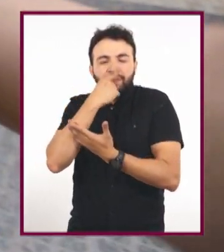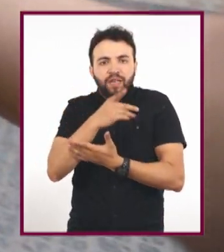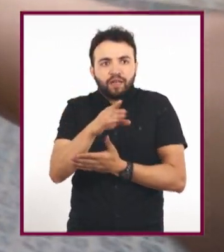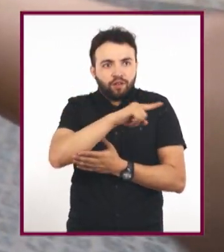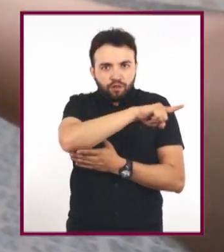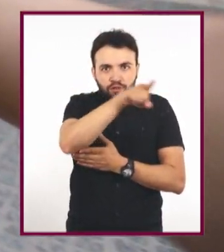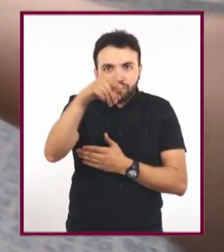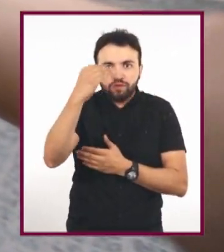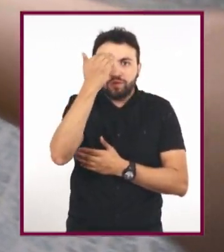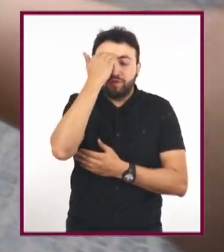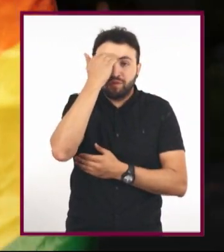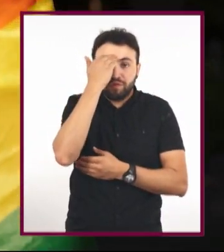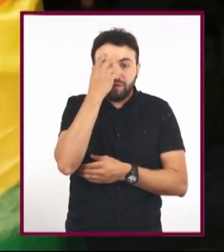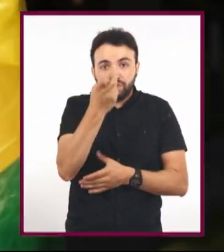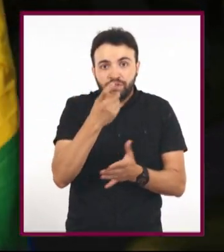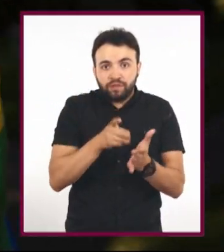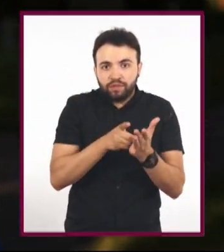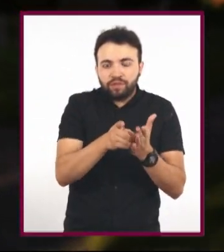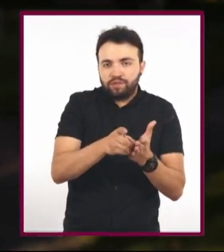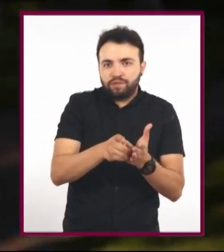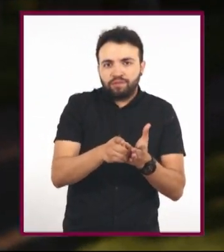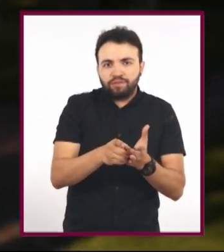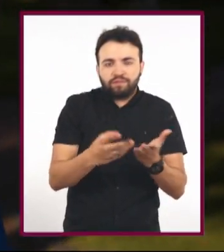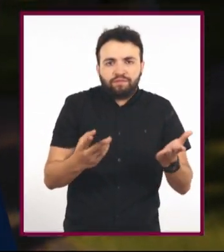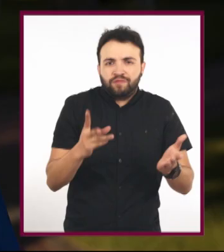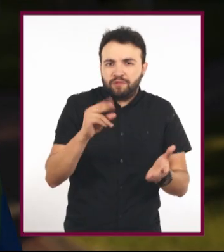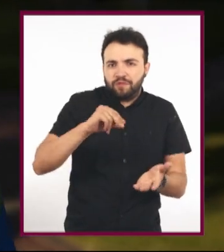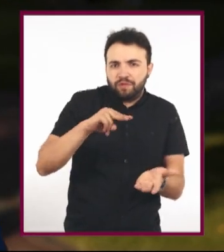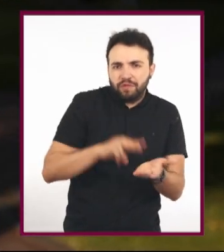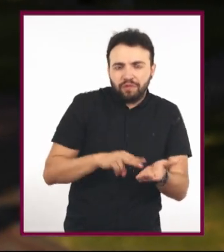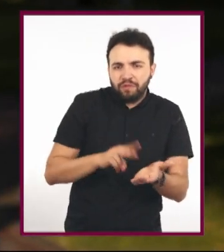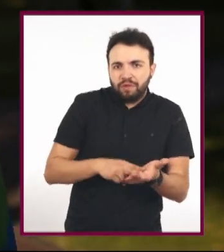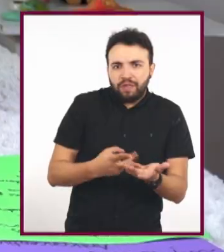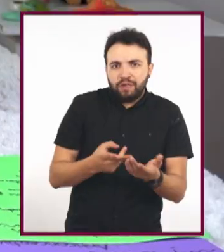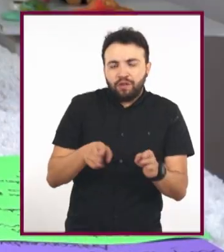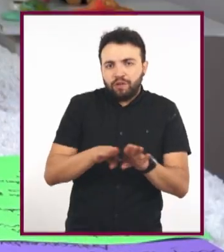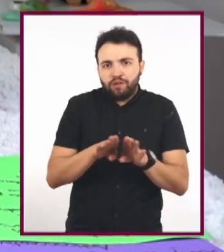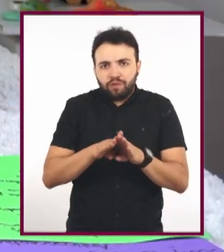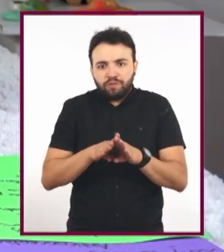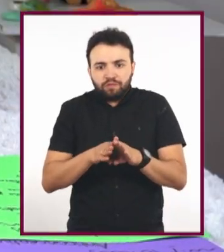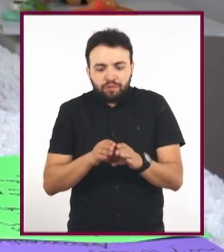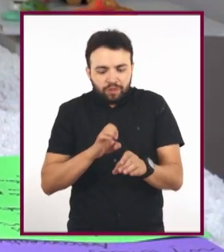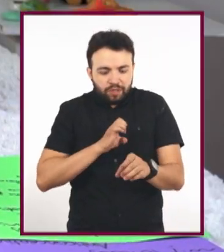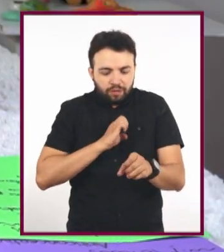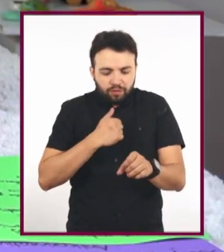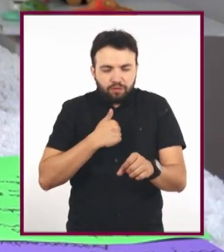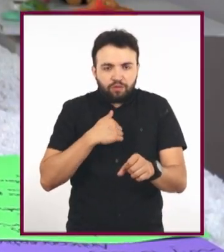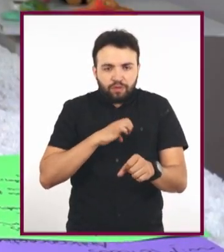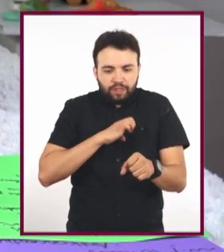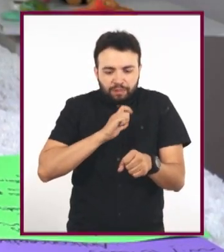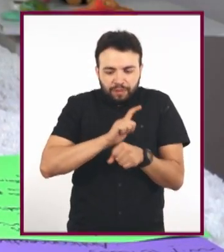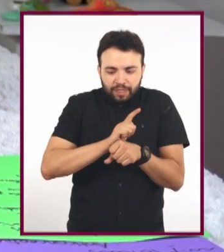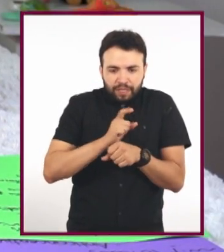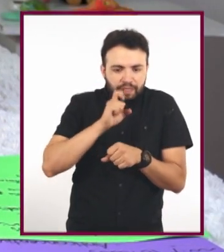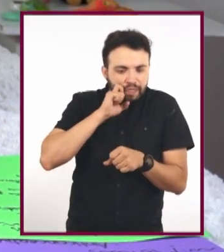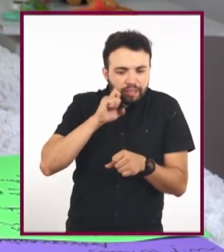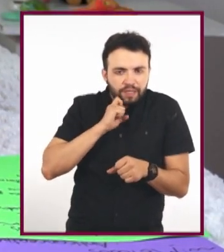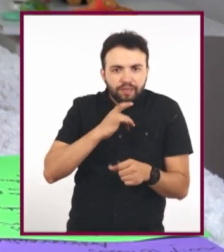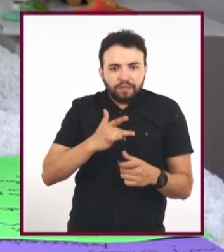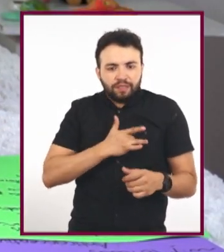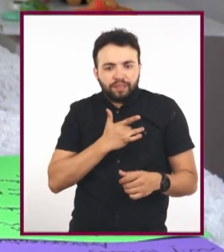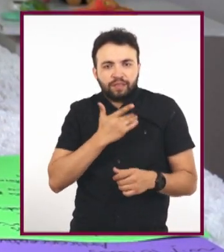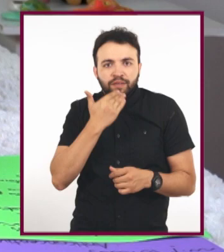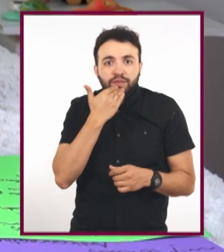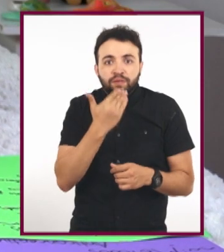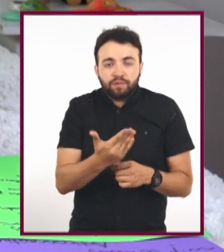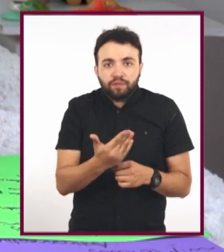persona, para nada tiene que ser con la finalidad de solo reproducirnos. ¡Ay, ya me emocioné! Le voy a decir a Darío que hagamos